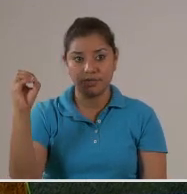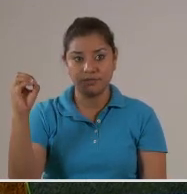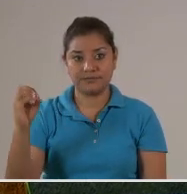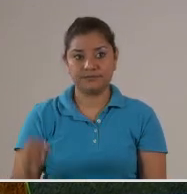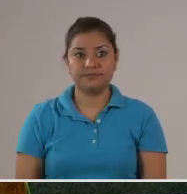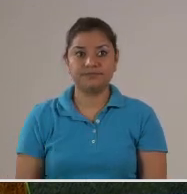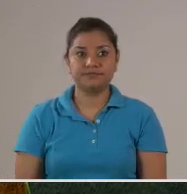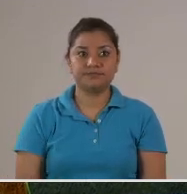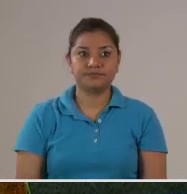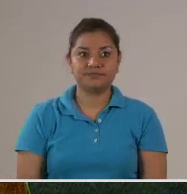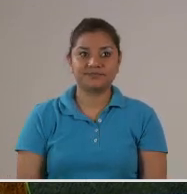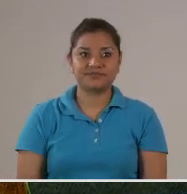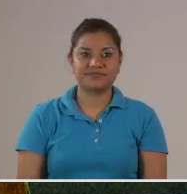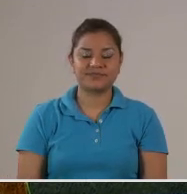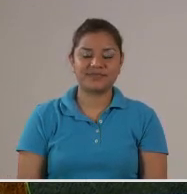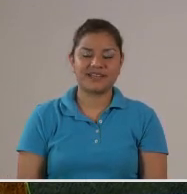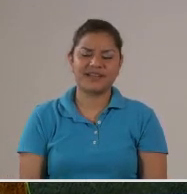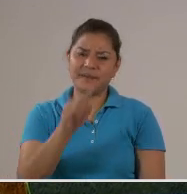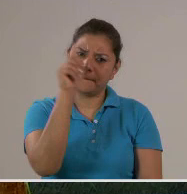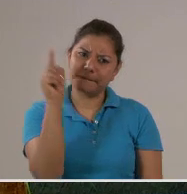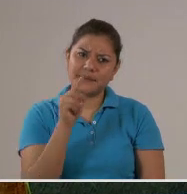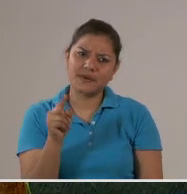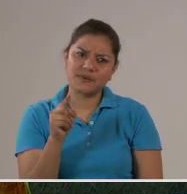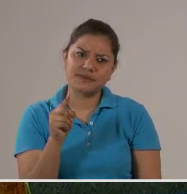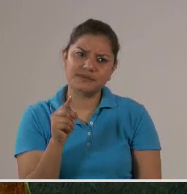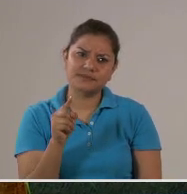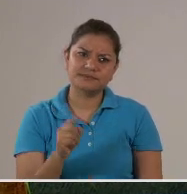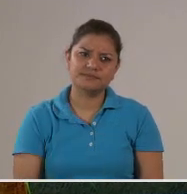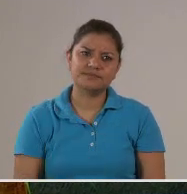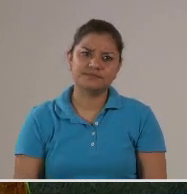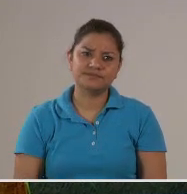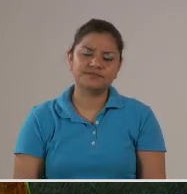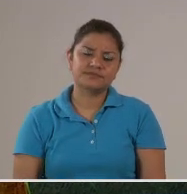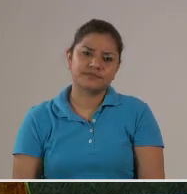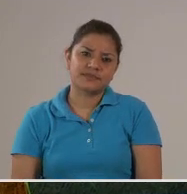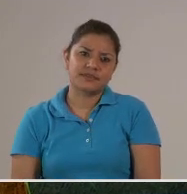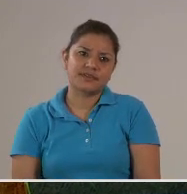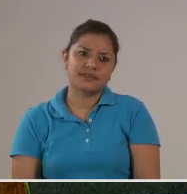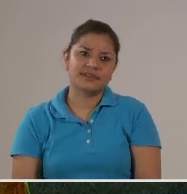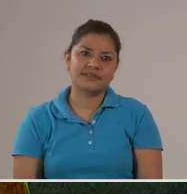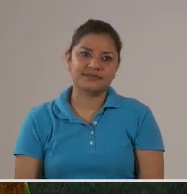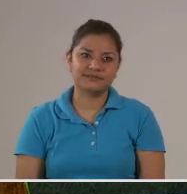bebida y la del fosforito qué era una que le ponían aquí que a uno